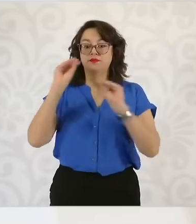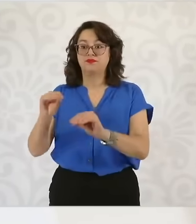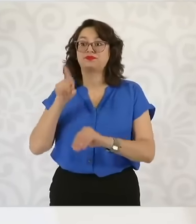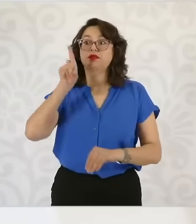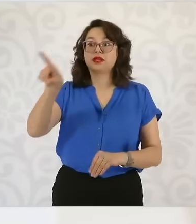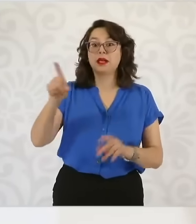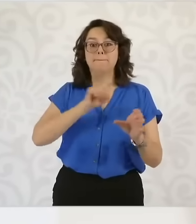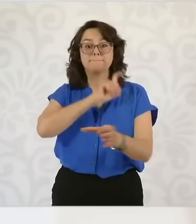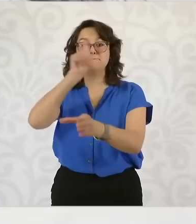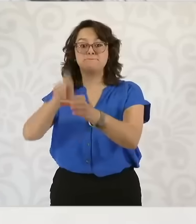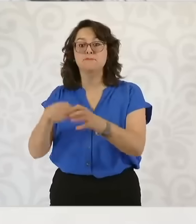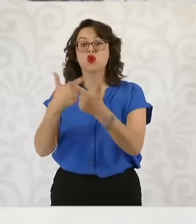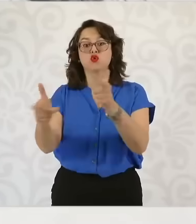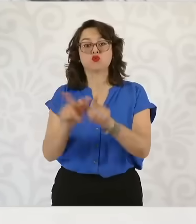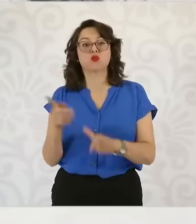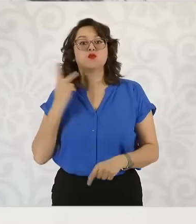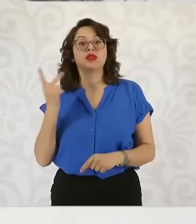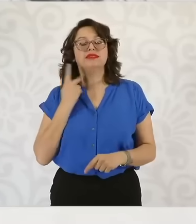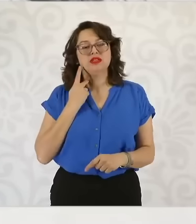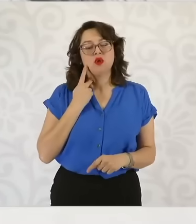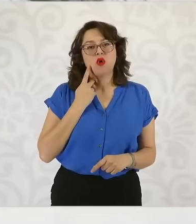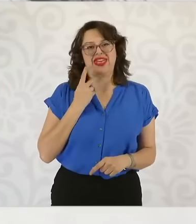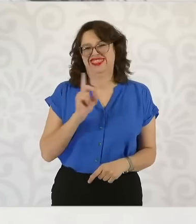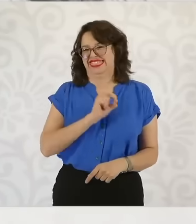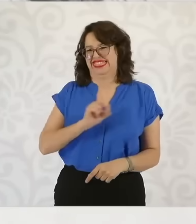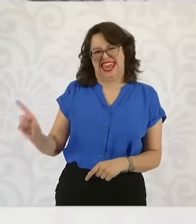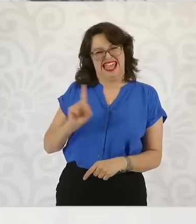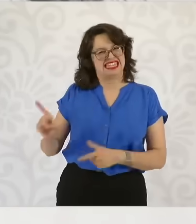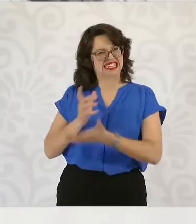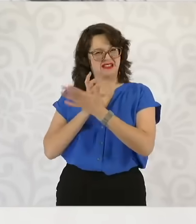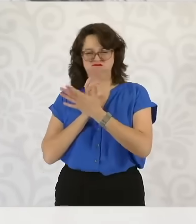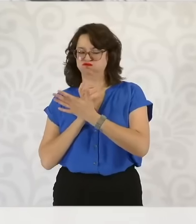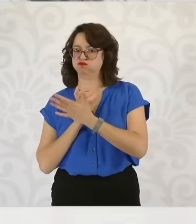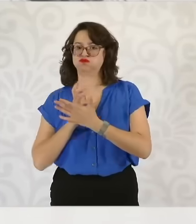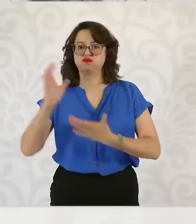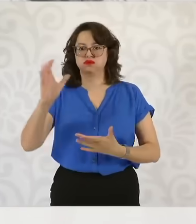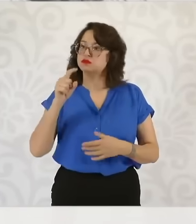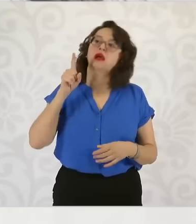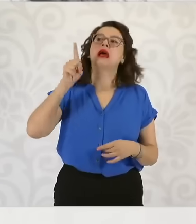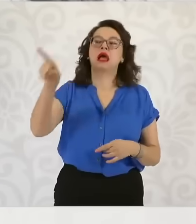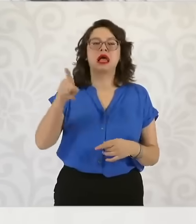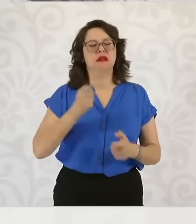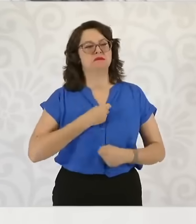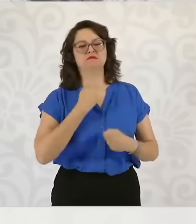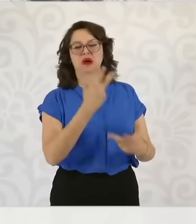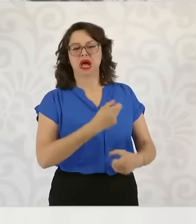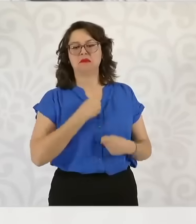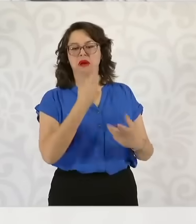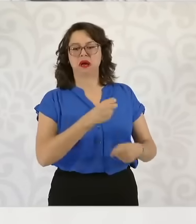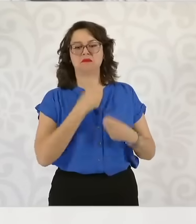Y no solamente habla en contra del gobierno, que tiene su derecho a hablar en contra del gobierno, sino que, por ejemplo,